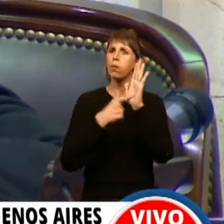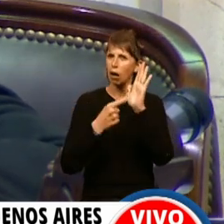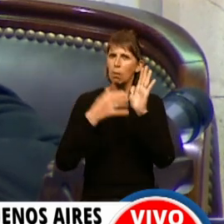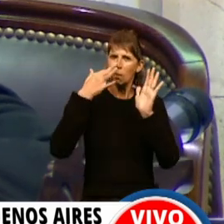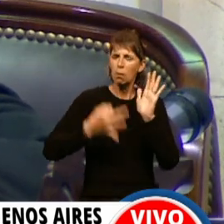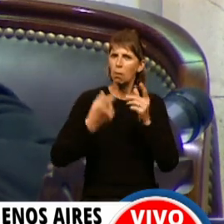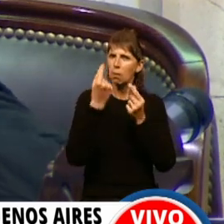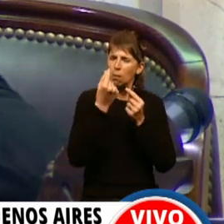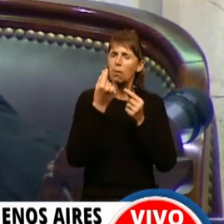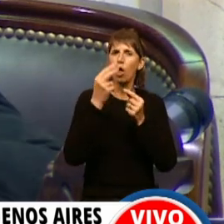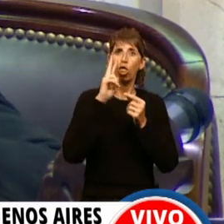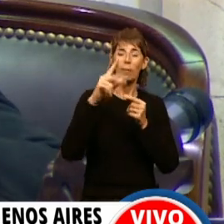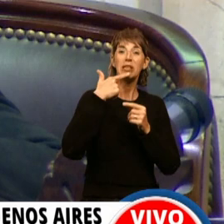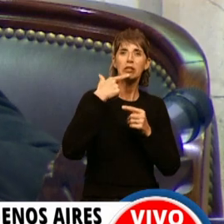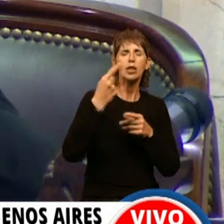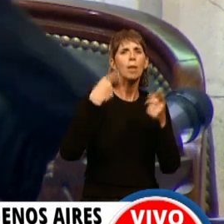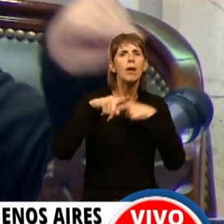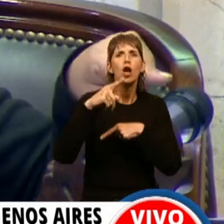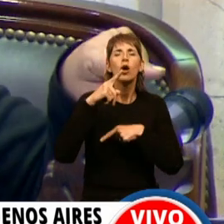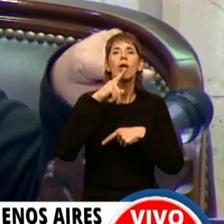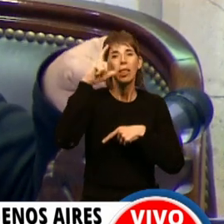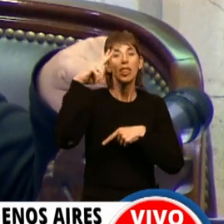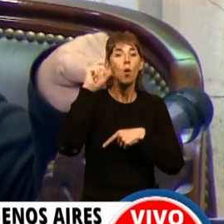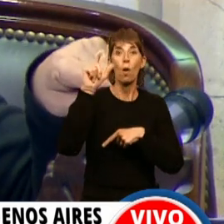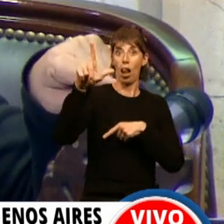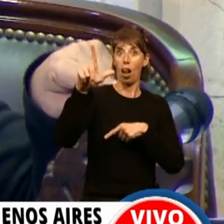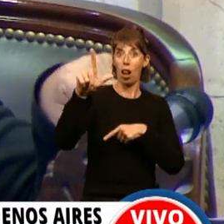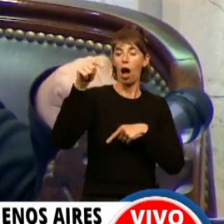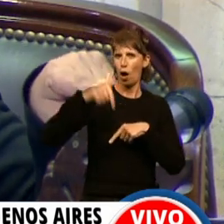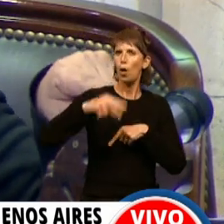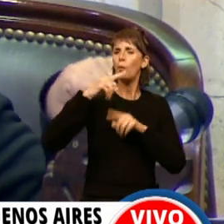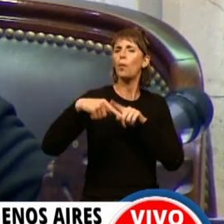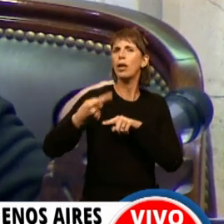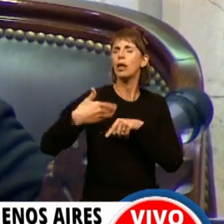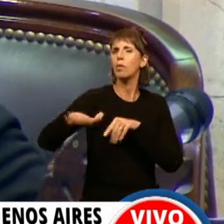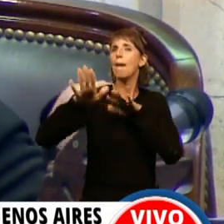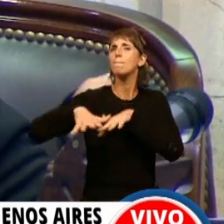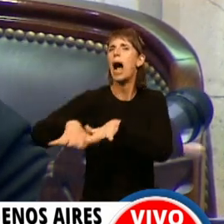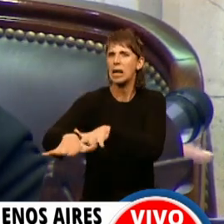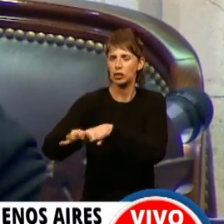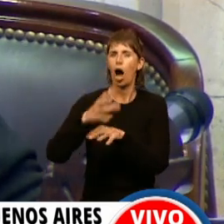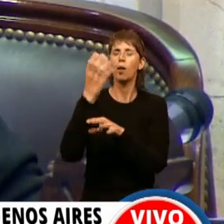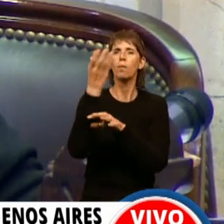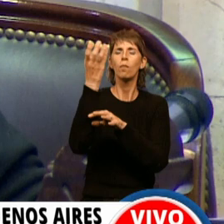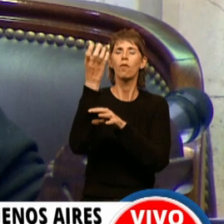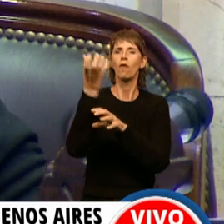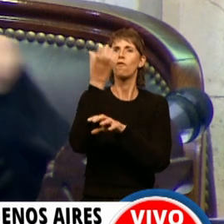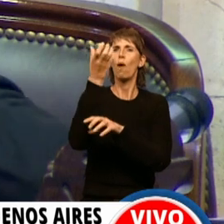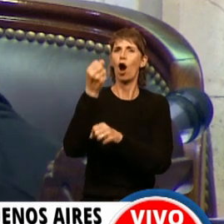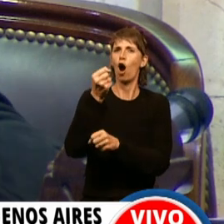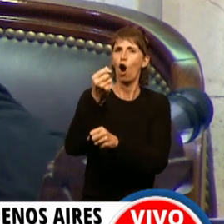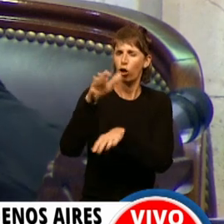2017 y te huele pero te vamos a marchar ahora el viernes con antorchas para pedir por su vida